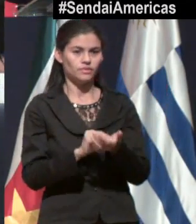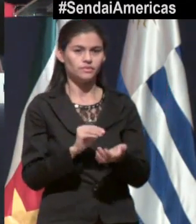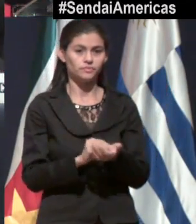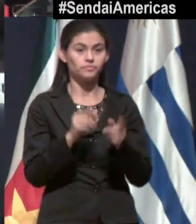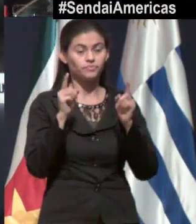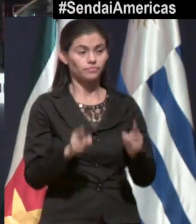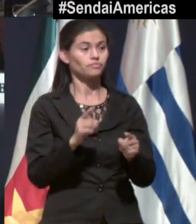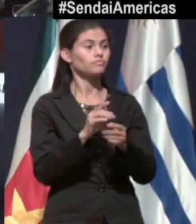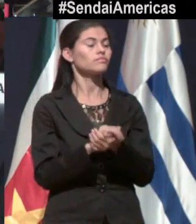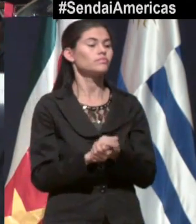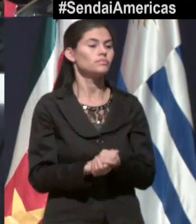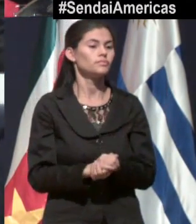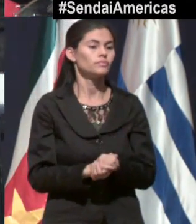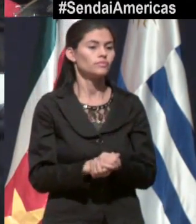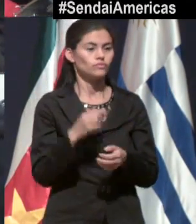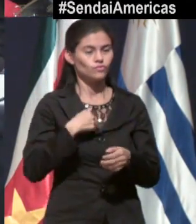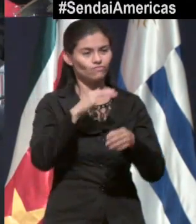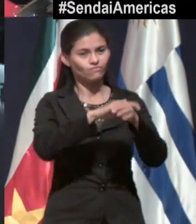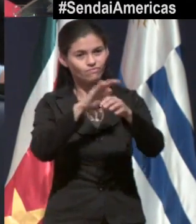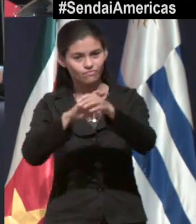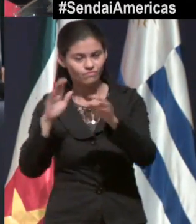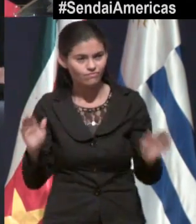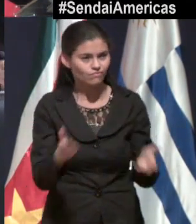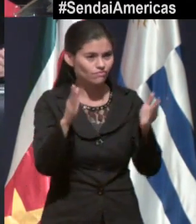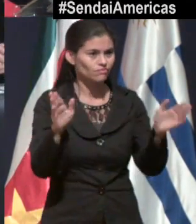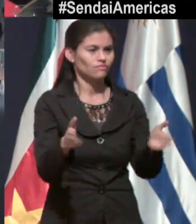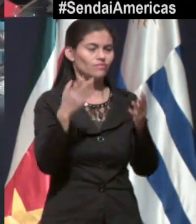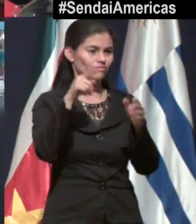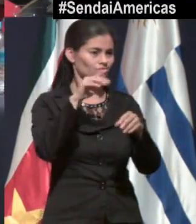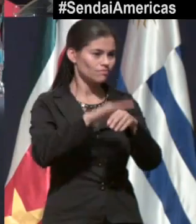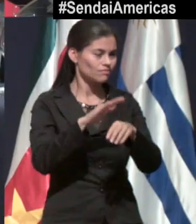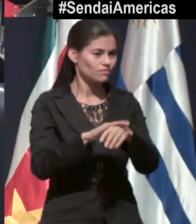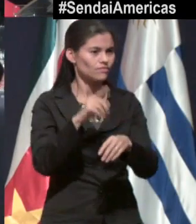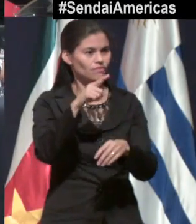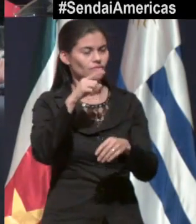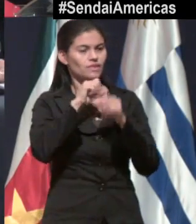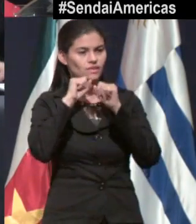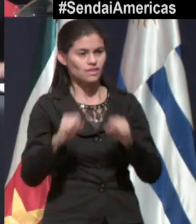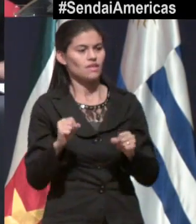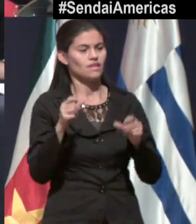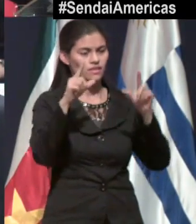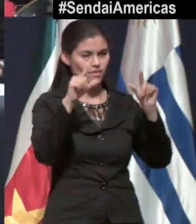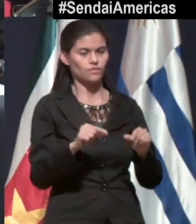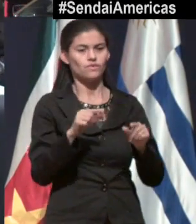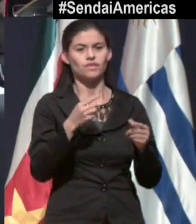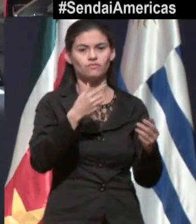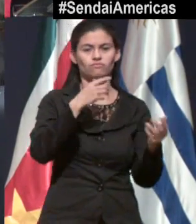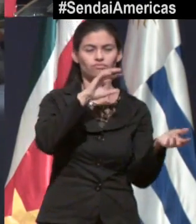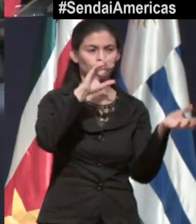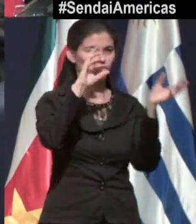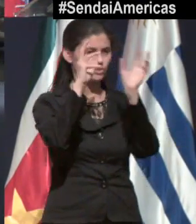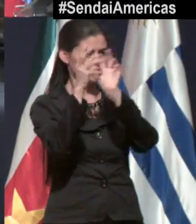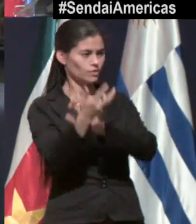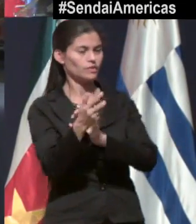De igual manera, exhorto a la Secretaría de la Estrategia Internacional para la Reducción de Desastres, a través del